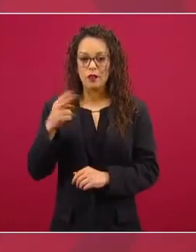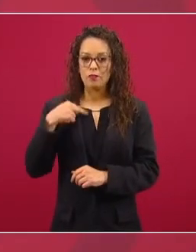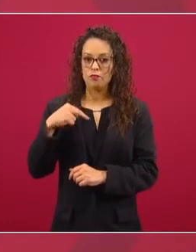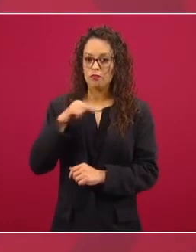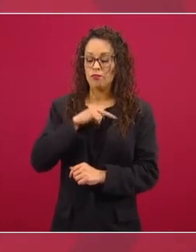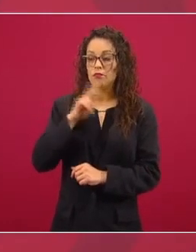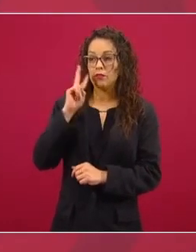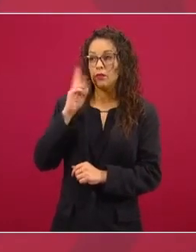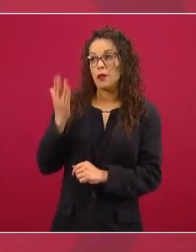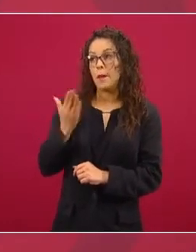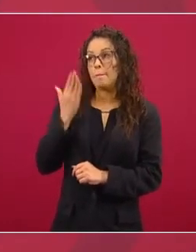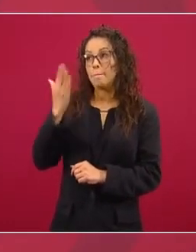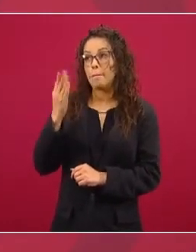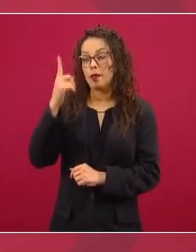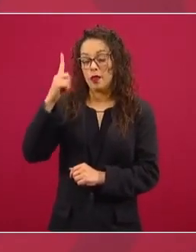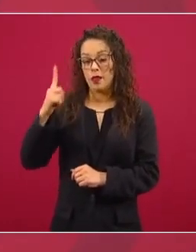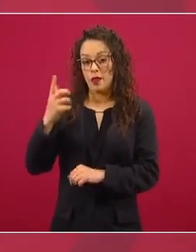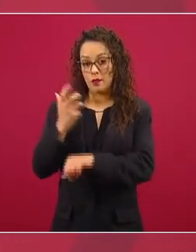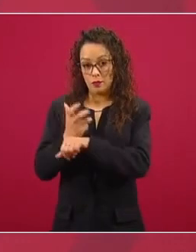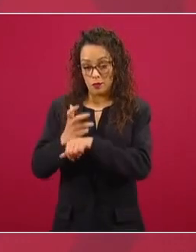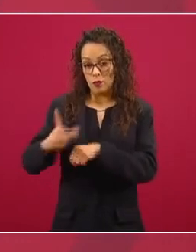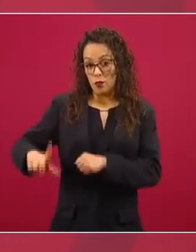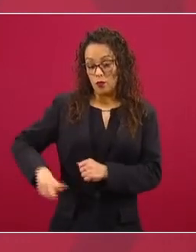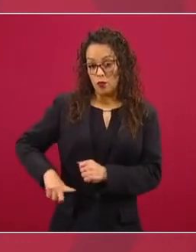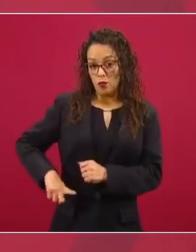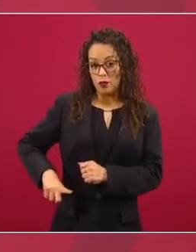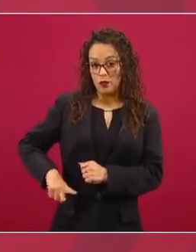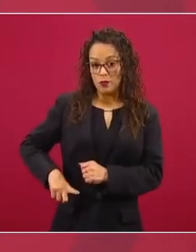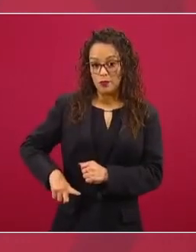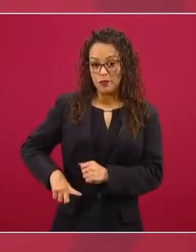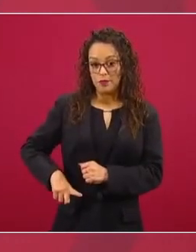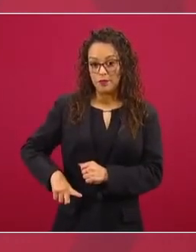que nos